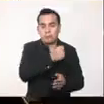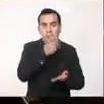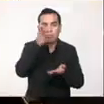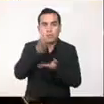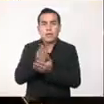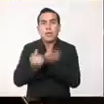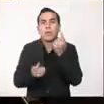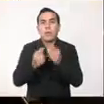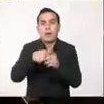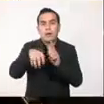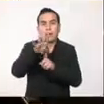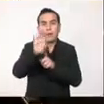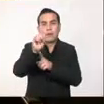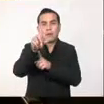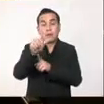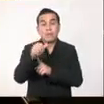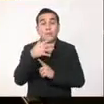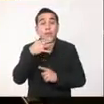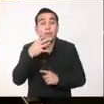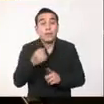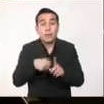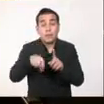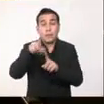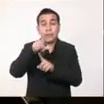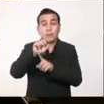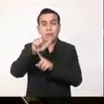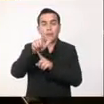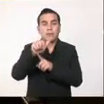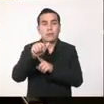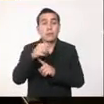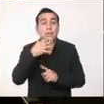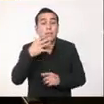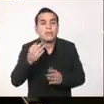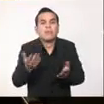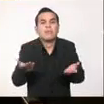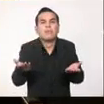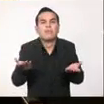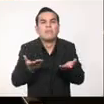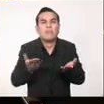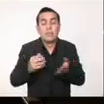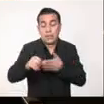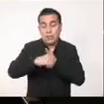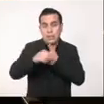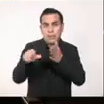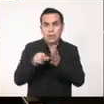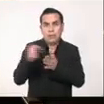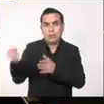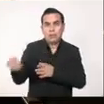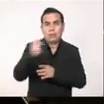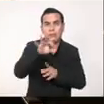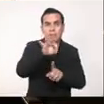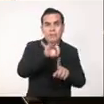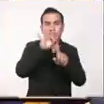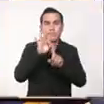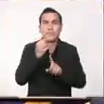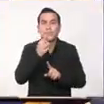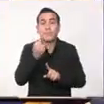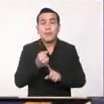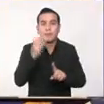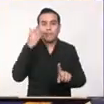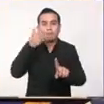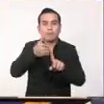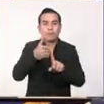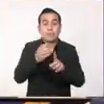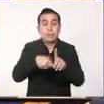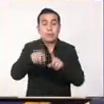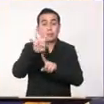sala. Pero no de la sala de lo constitucional, que fue el caso. En ese caso, es la Asamblea la que designa directamente que va a la sala